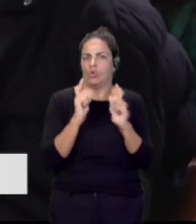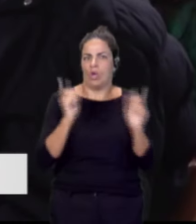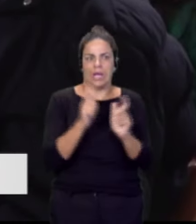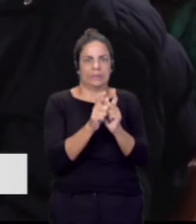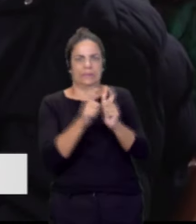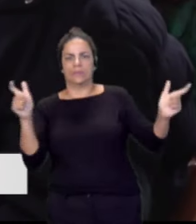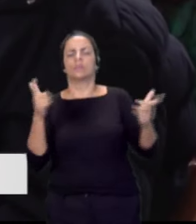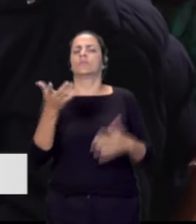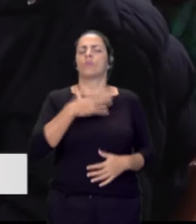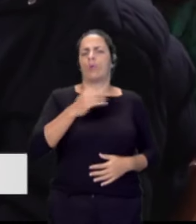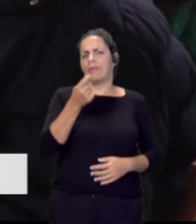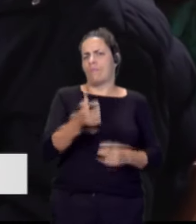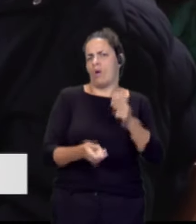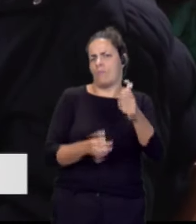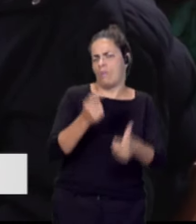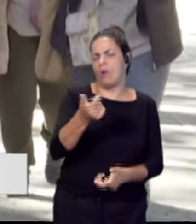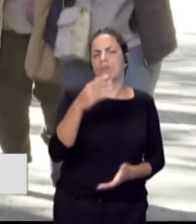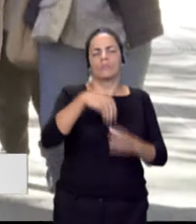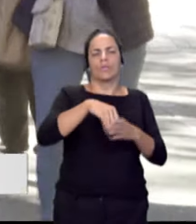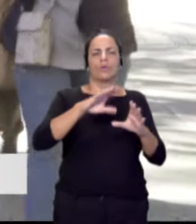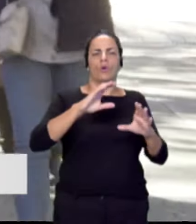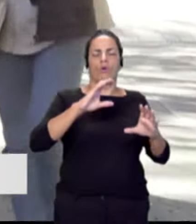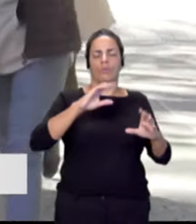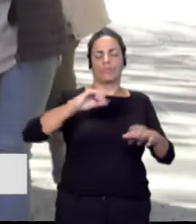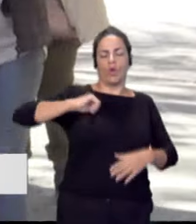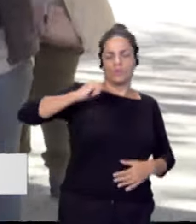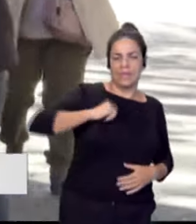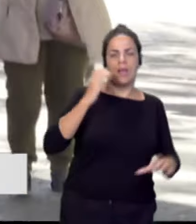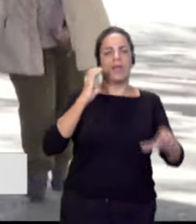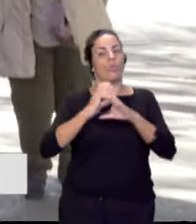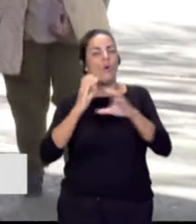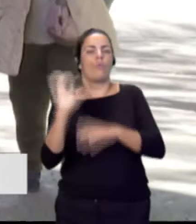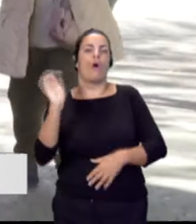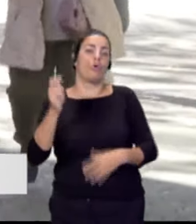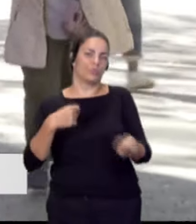manera gradual en hospitales, guaguas o supermercados.